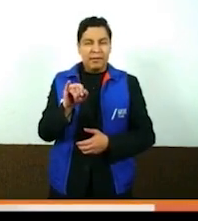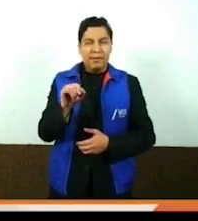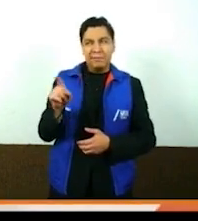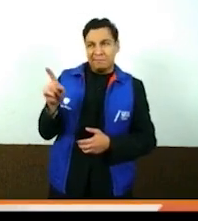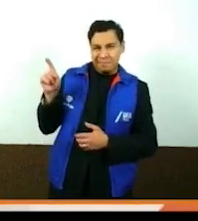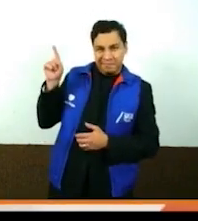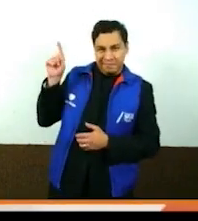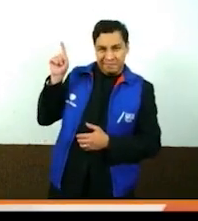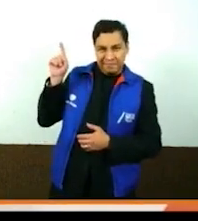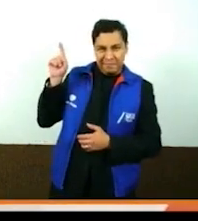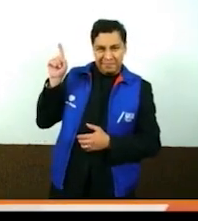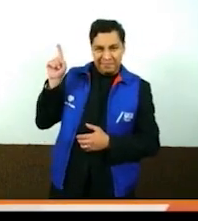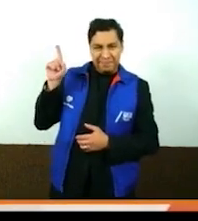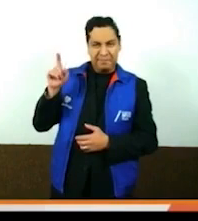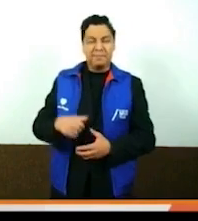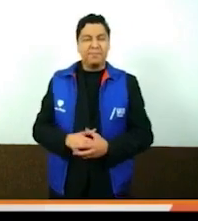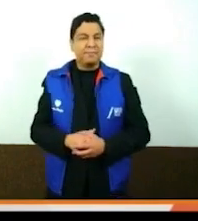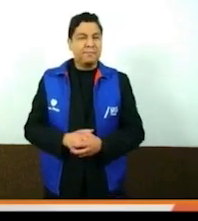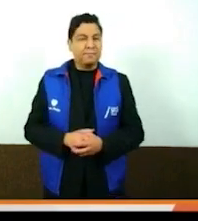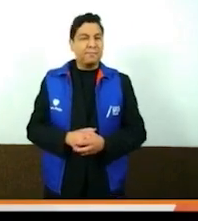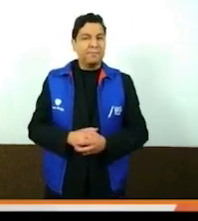Leticia Lemus Reyes.